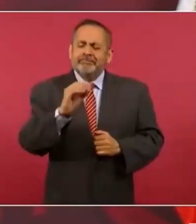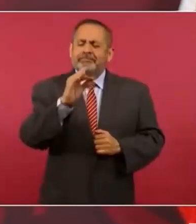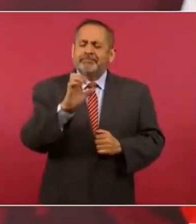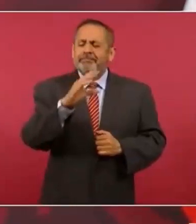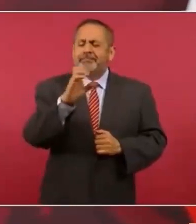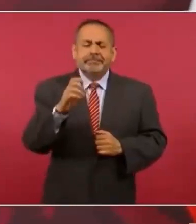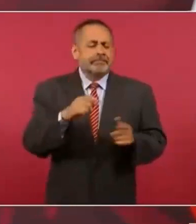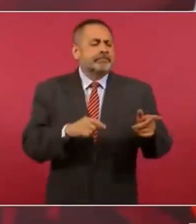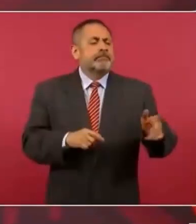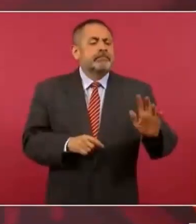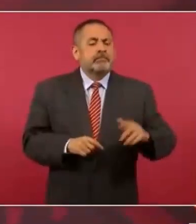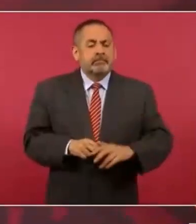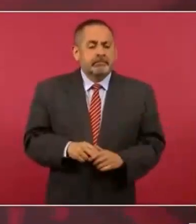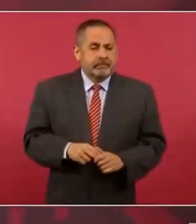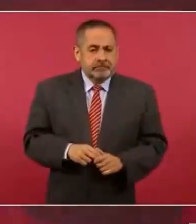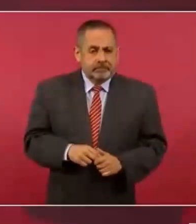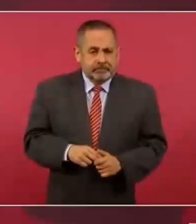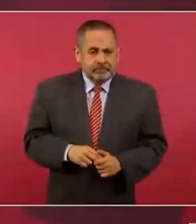todo lo que